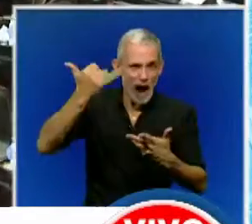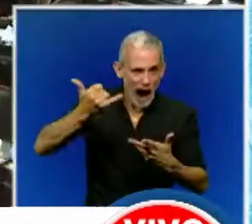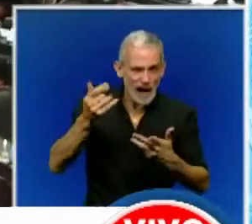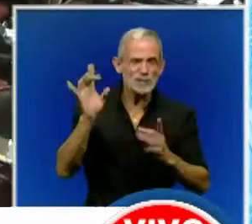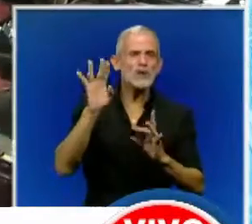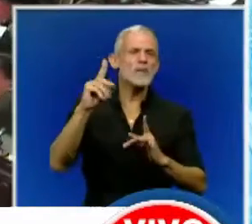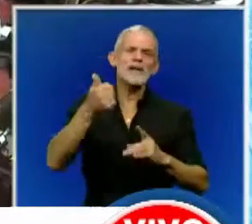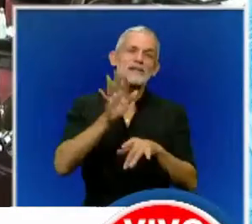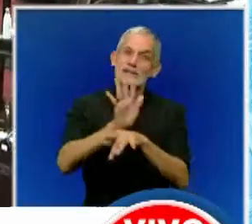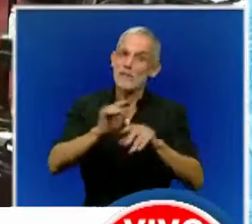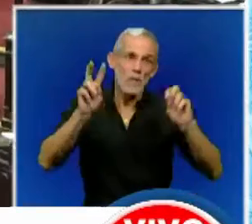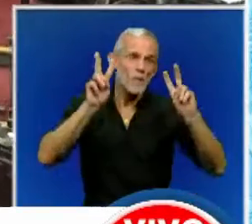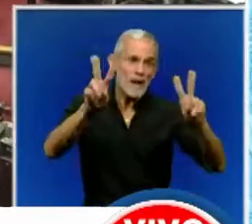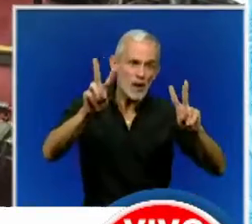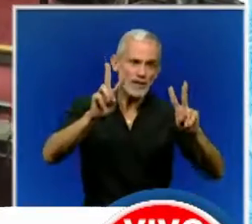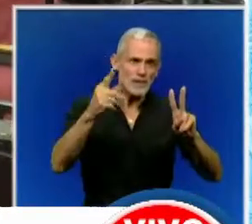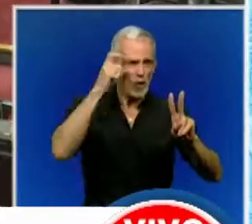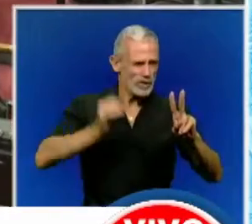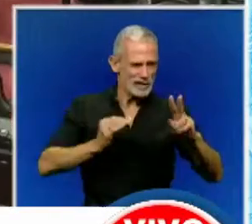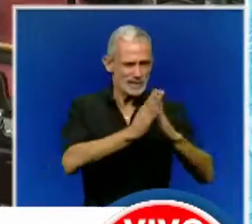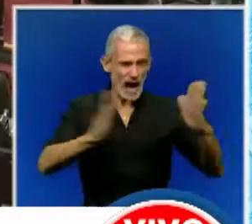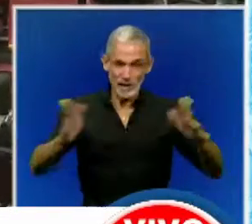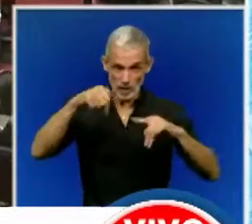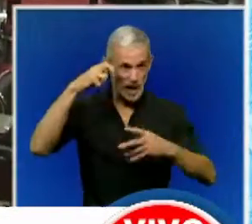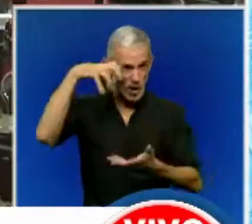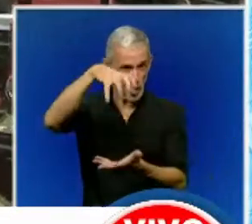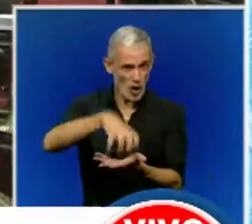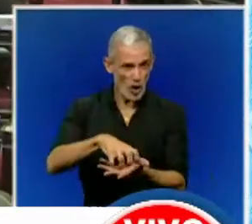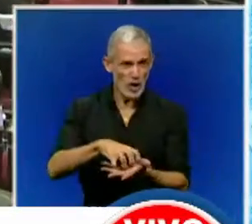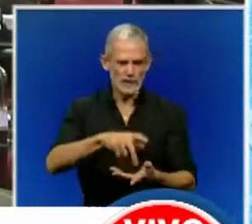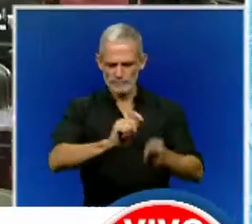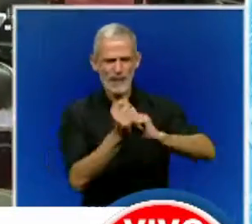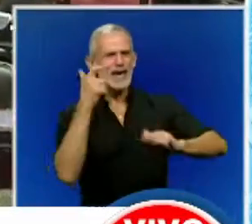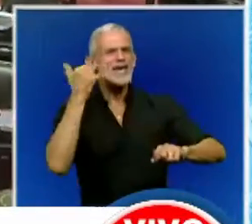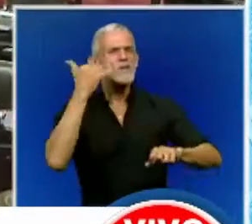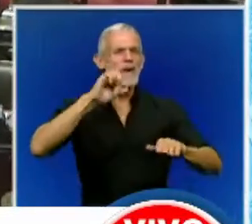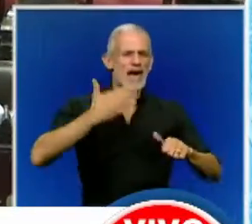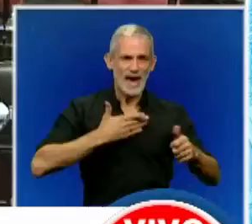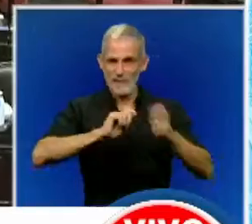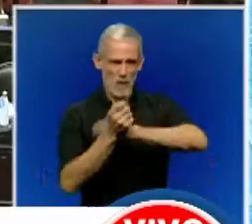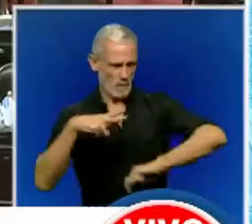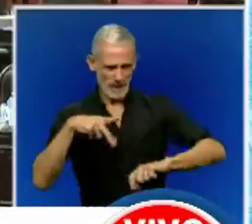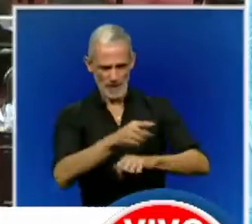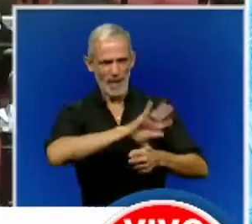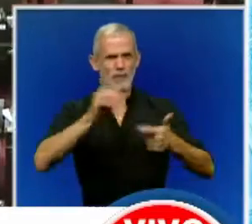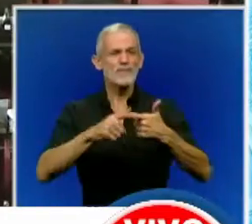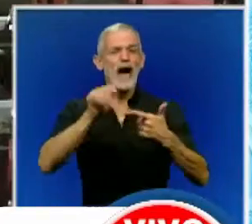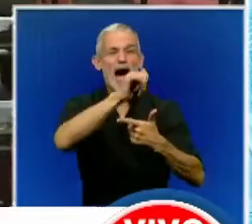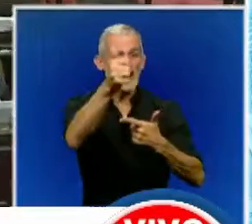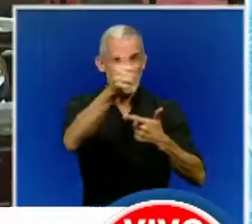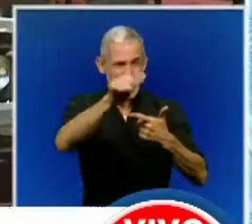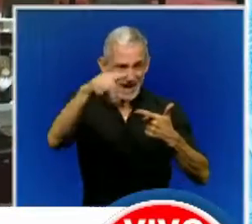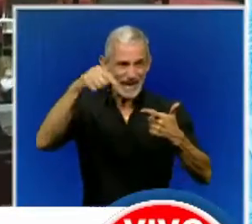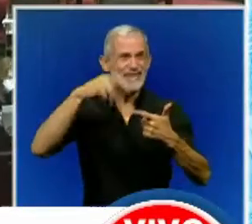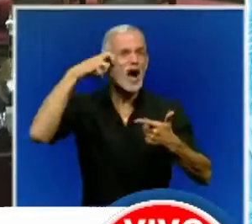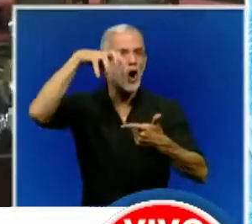se llamó peronismo durante 10 años. En este Congreso se privatizó YPF, en este Congreso se privatizó Aerolíneas Argentinas,